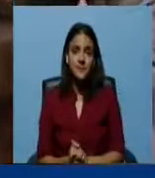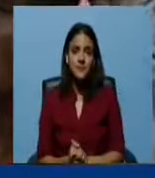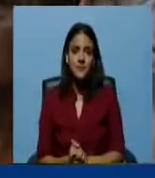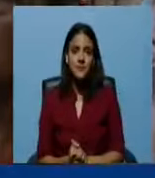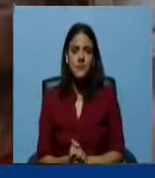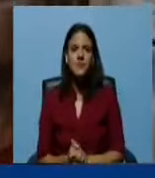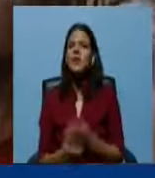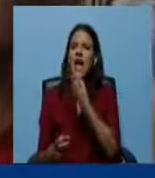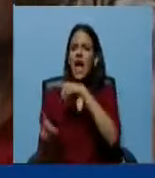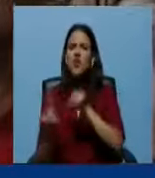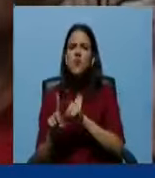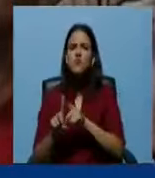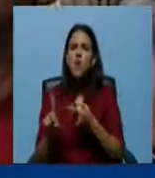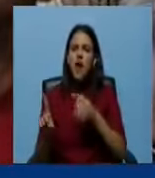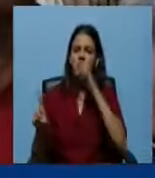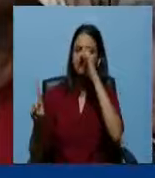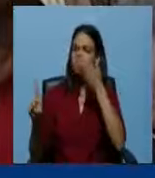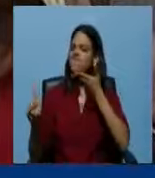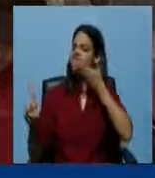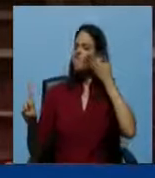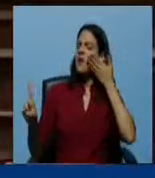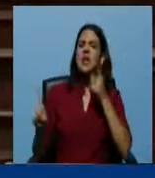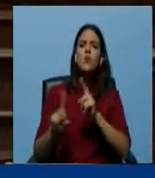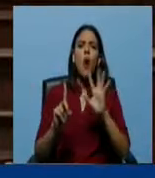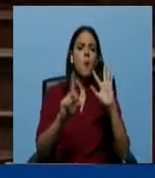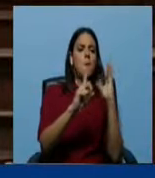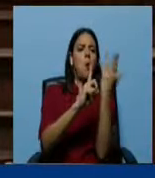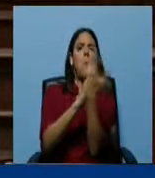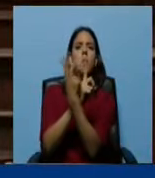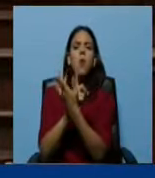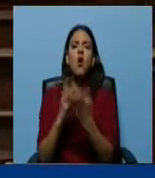¿Cuántos egos rodearon a Chávez?